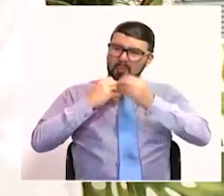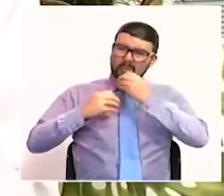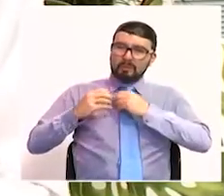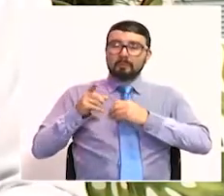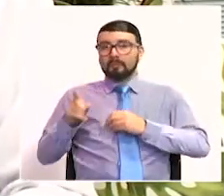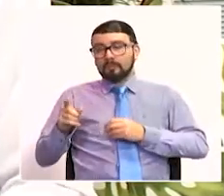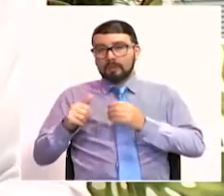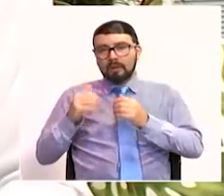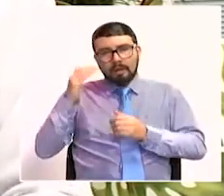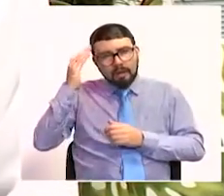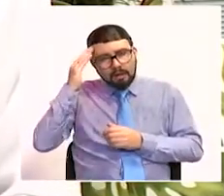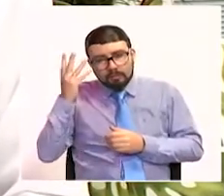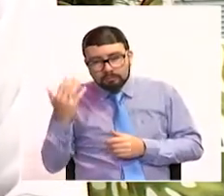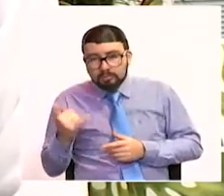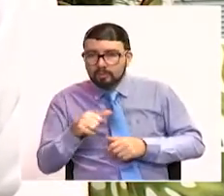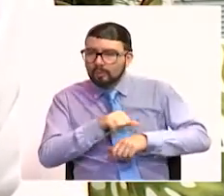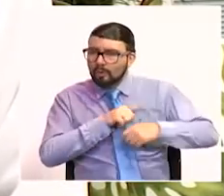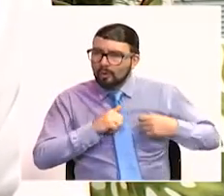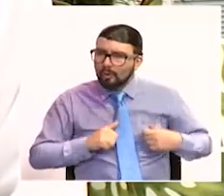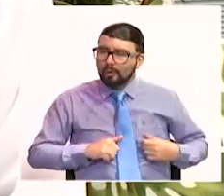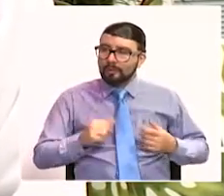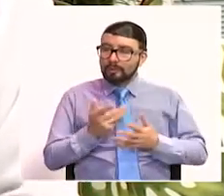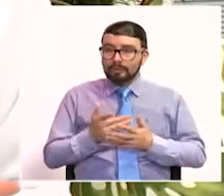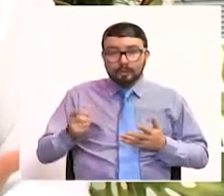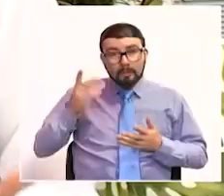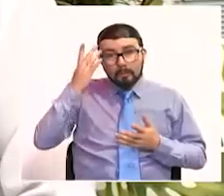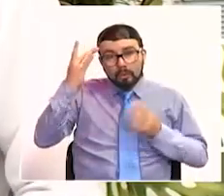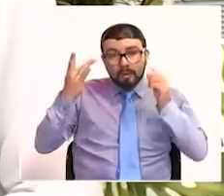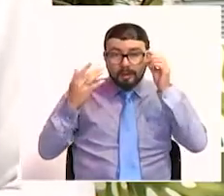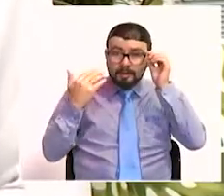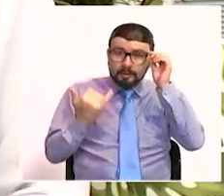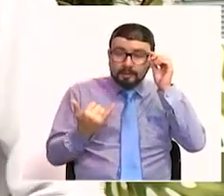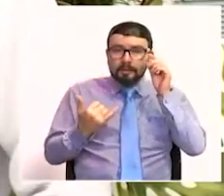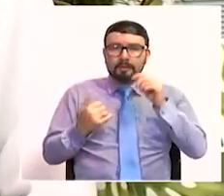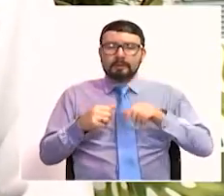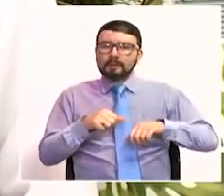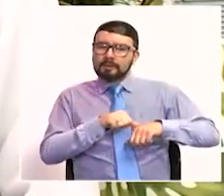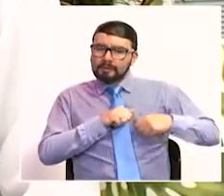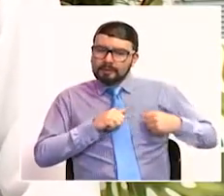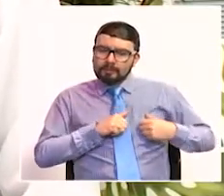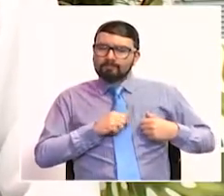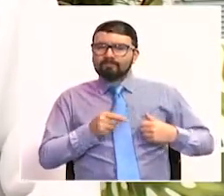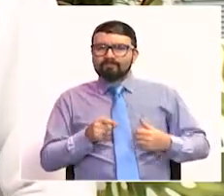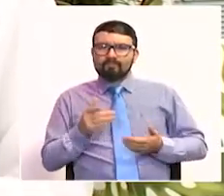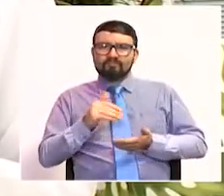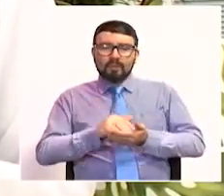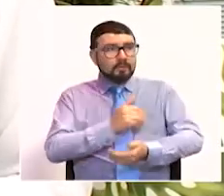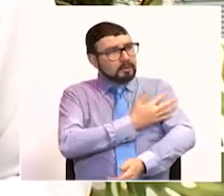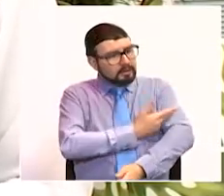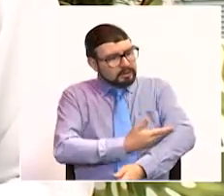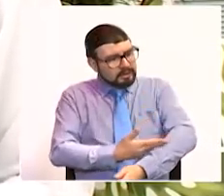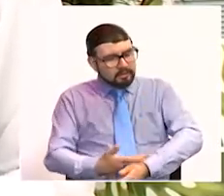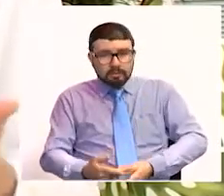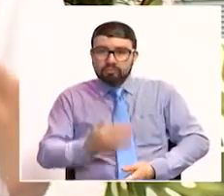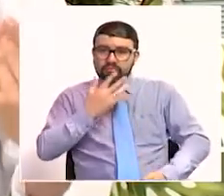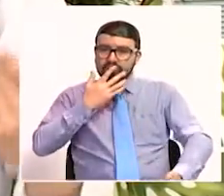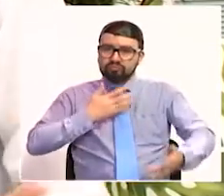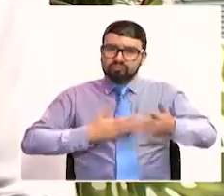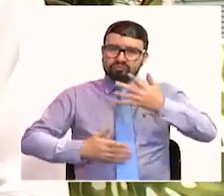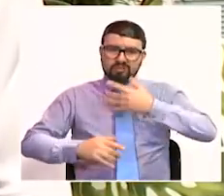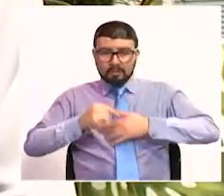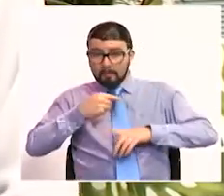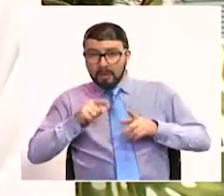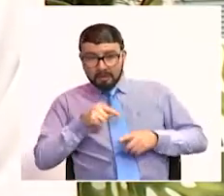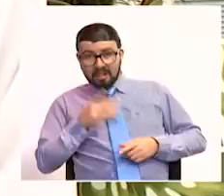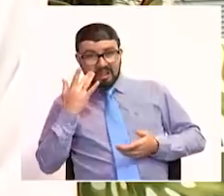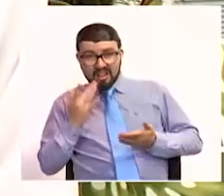corazón, a toda parte, porque esa sangre recircula, pero va a ser una sangre absolutamente llena de toxinas, y esto va a